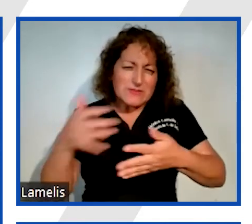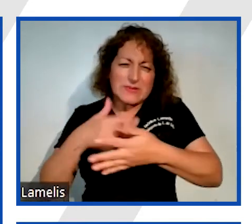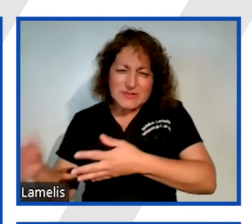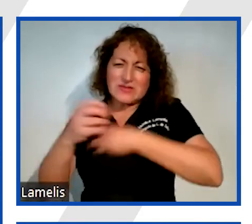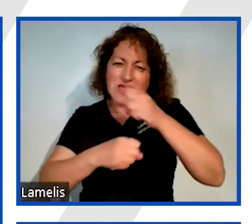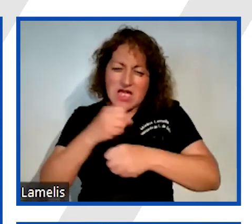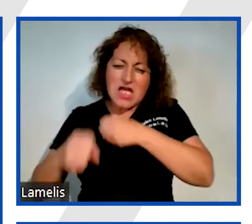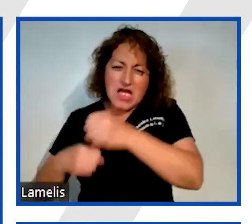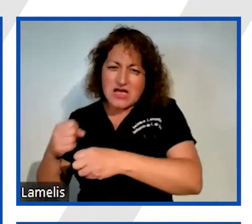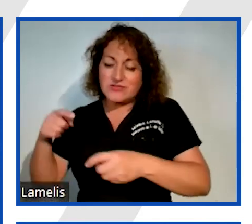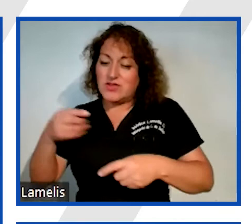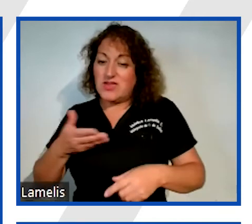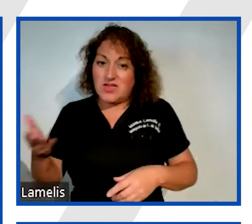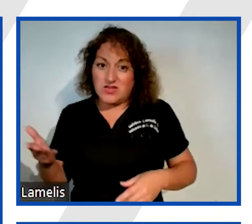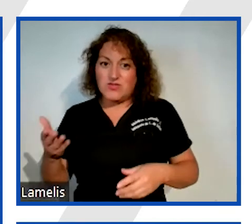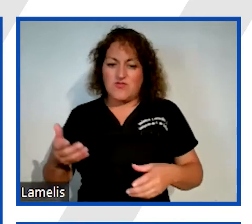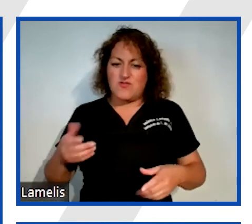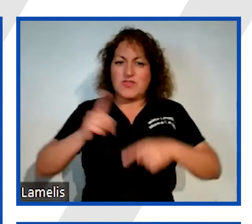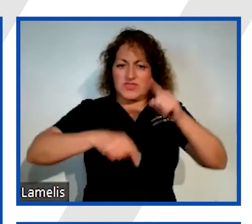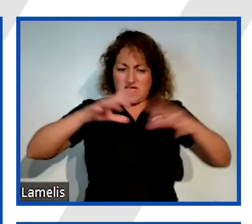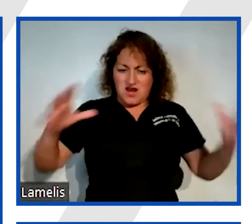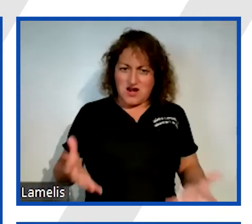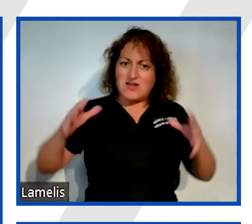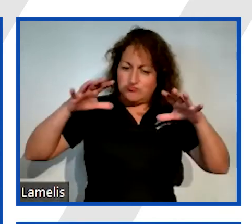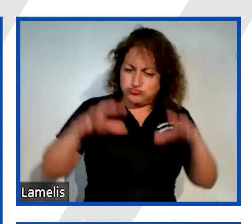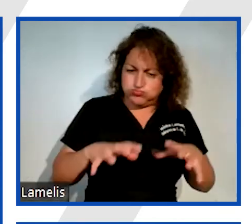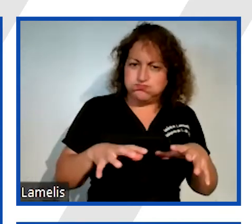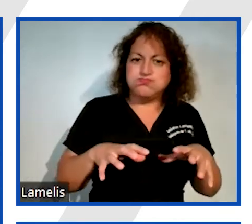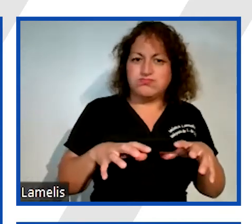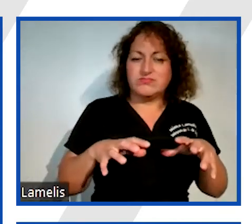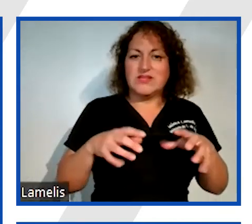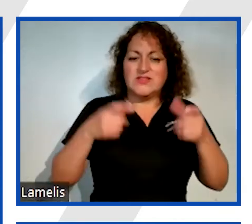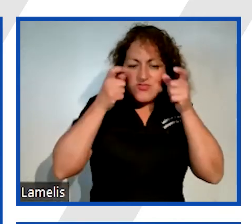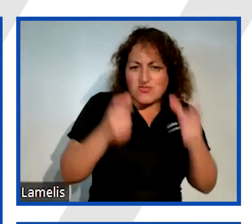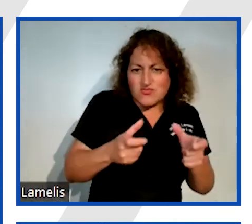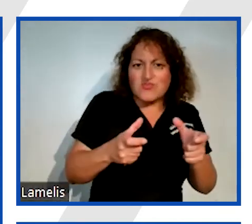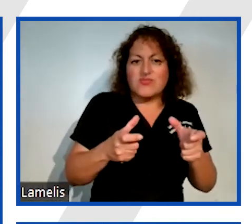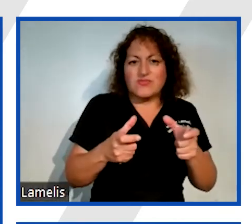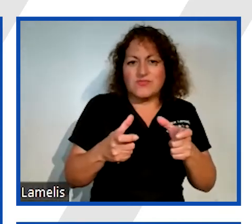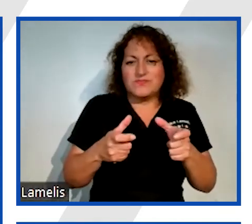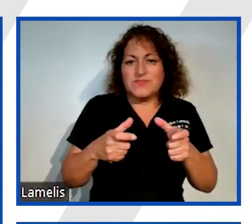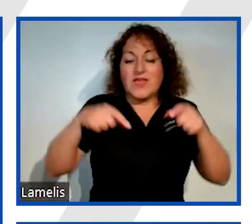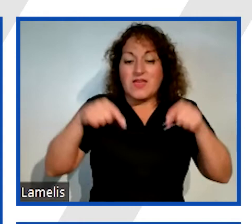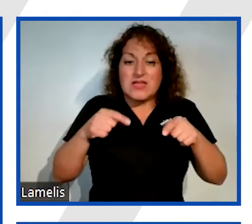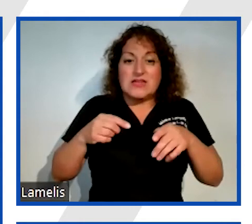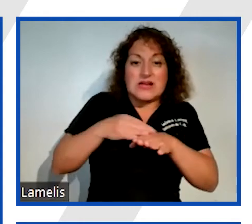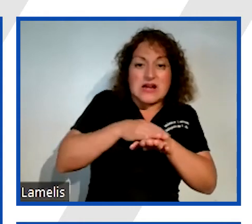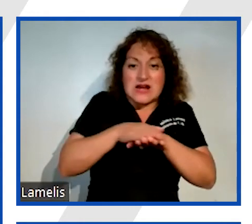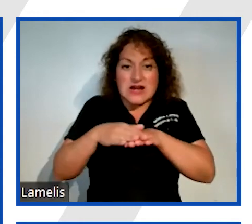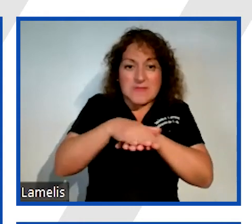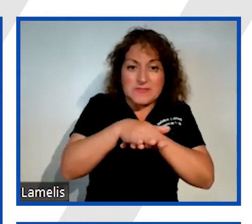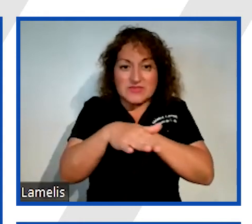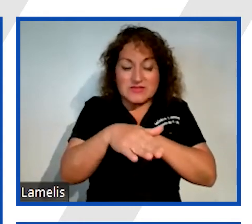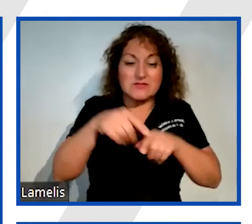triunfar para evolucionar y para apoderarse del mundo los reptiles eran los dueños del mundo hasta que